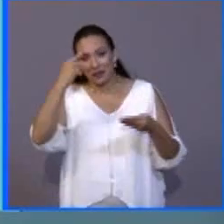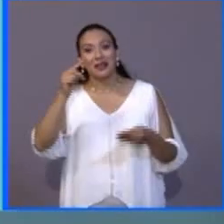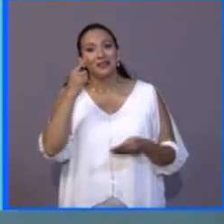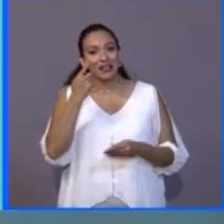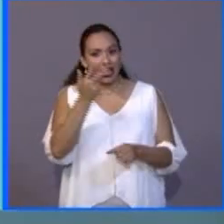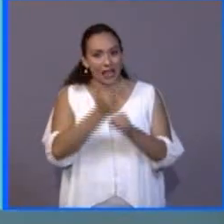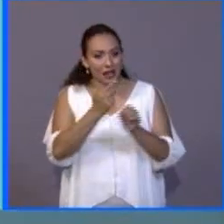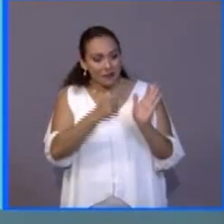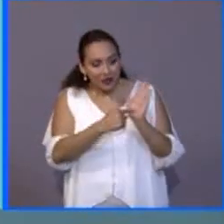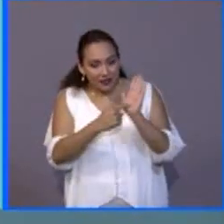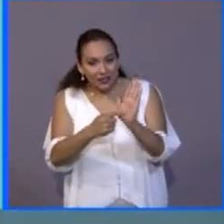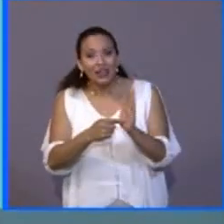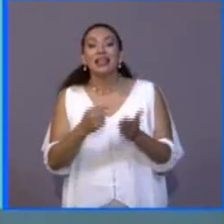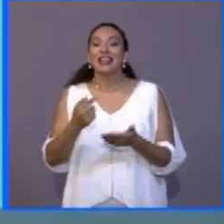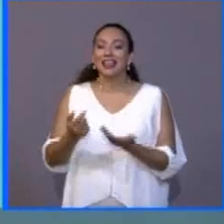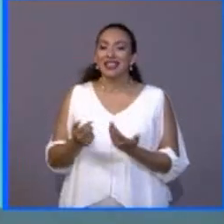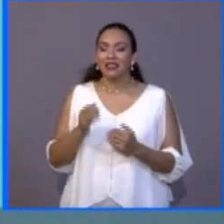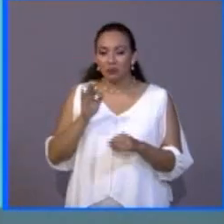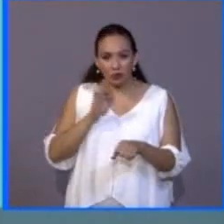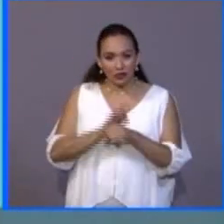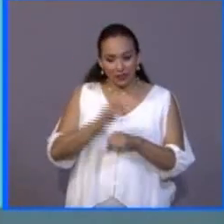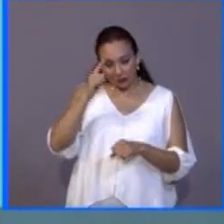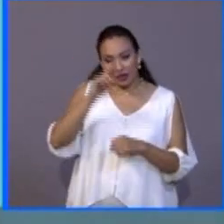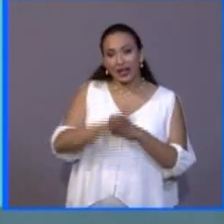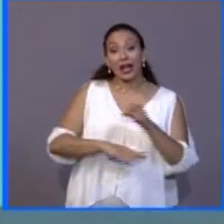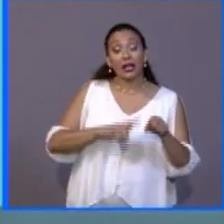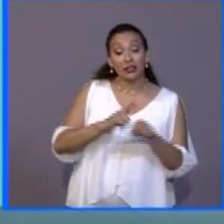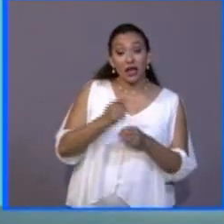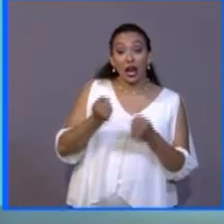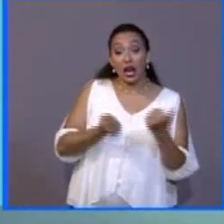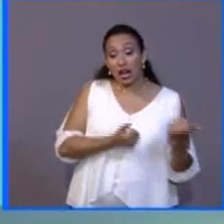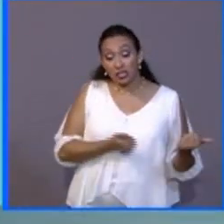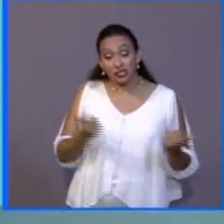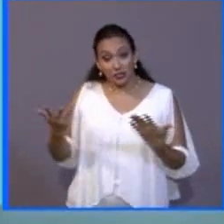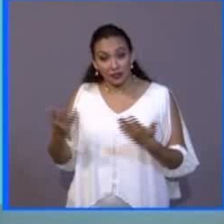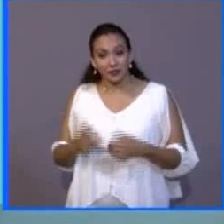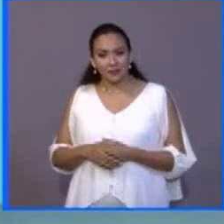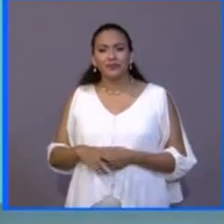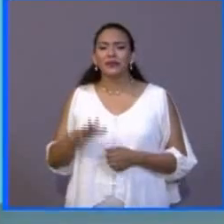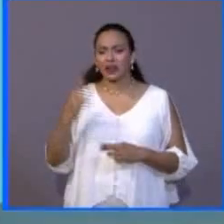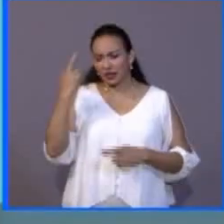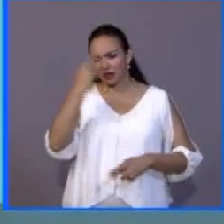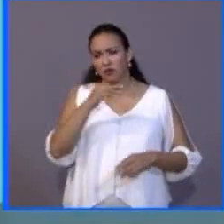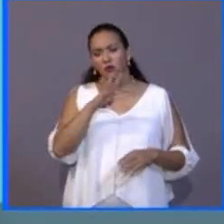la identificación genética de especies traficadas. Al resolver el amparo en revisión